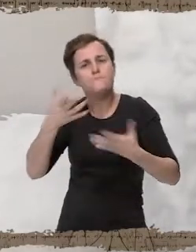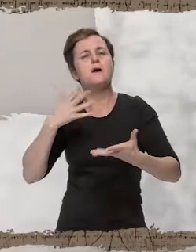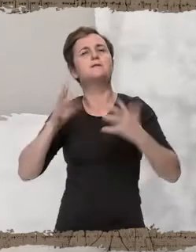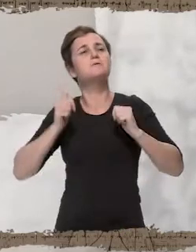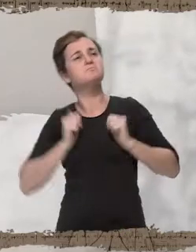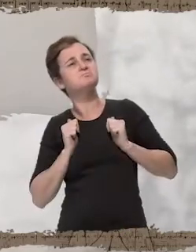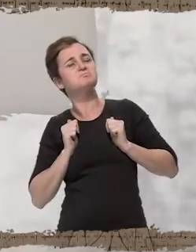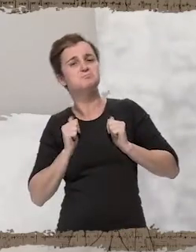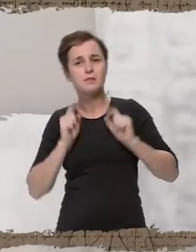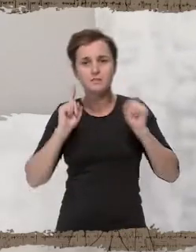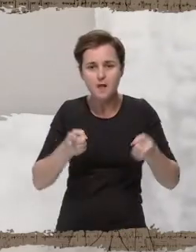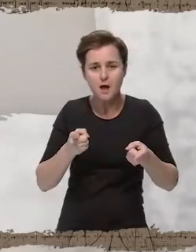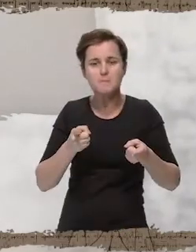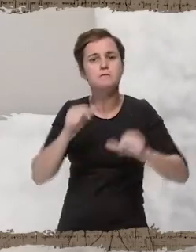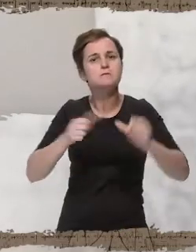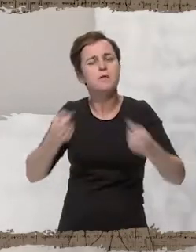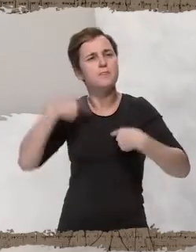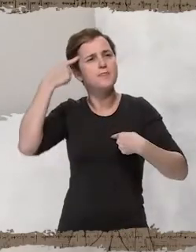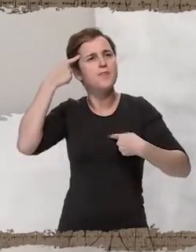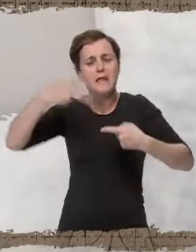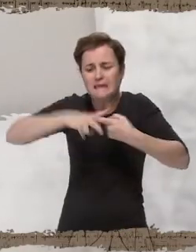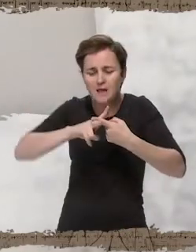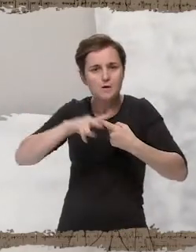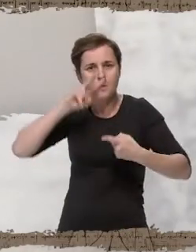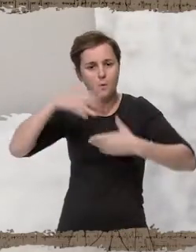facilita nuestro ocio y tiempo libre. Nos permite tener lo